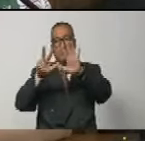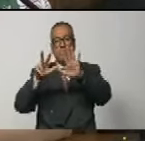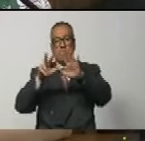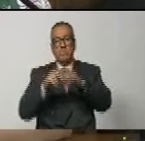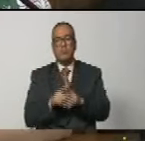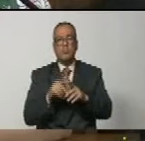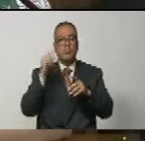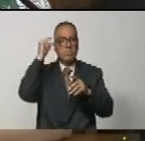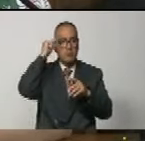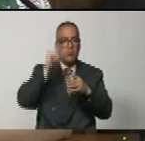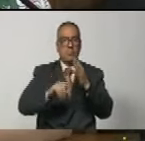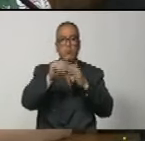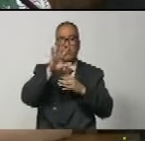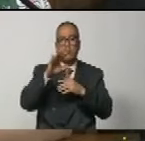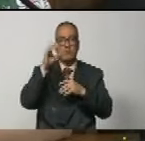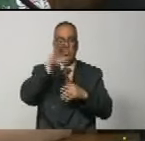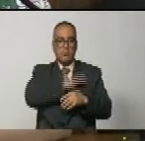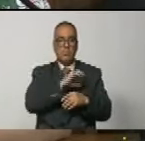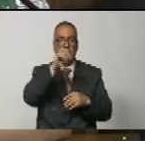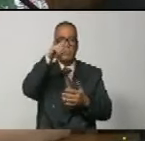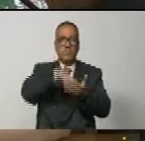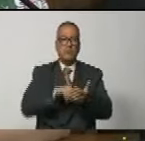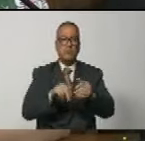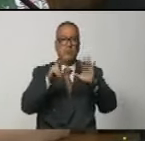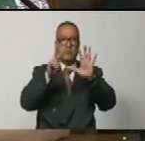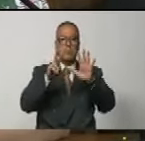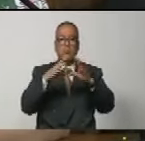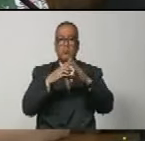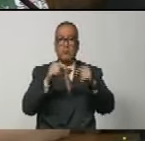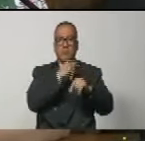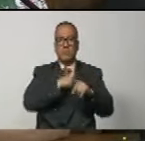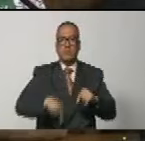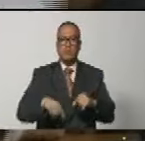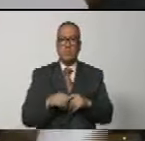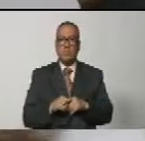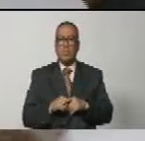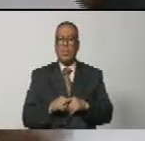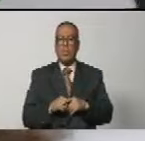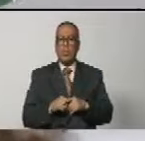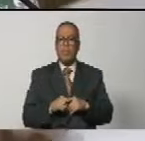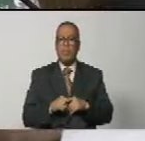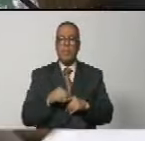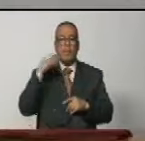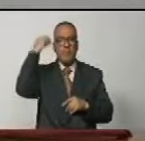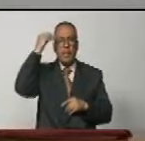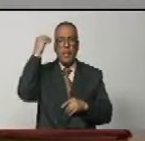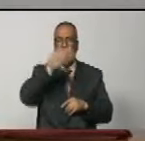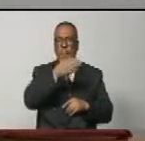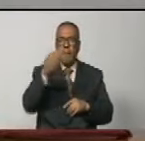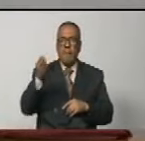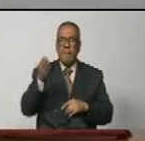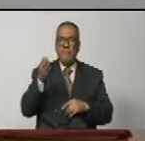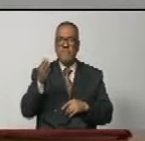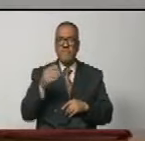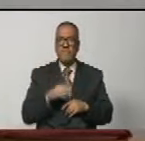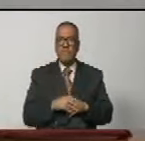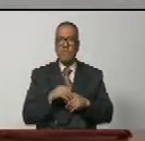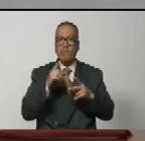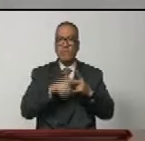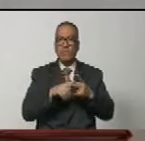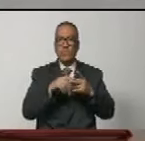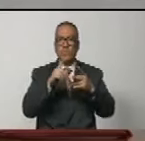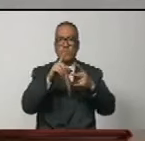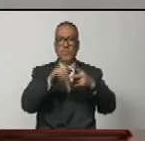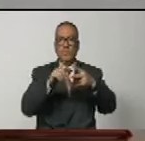38.598 de fecha 5 de enero de 2007. Es todo, ciudadano presidente. En consideración la disposición